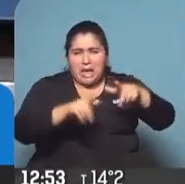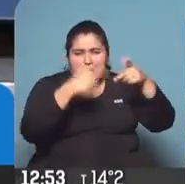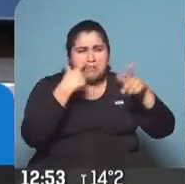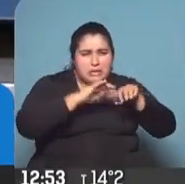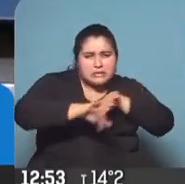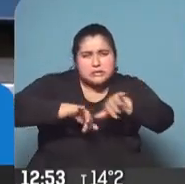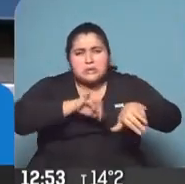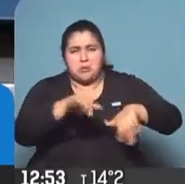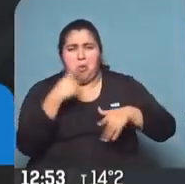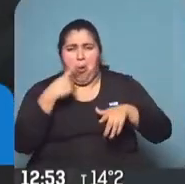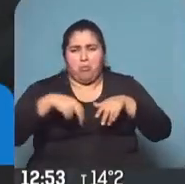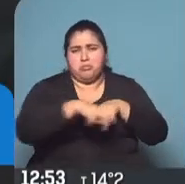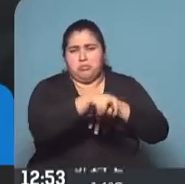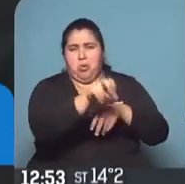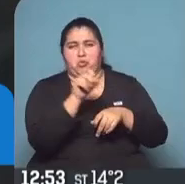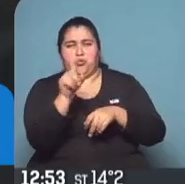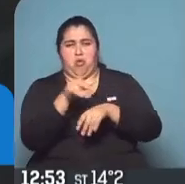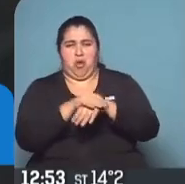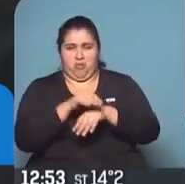torneo lugar bienvenidos